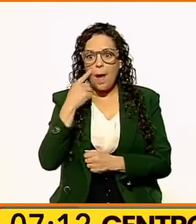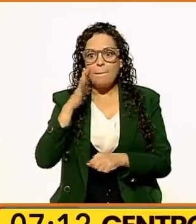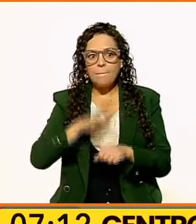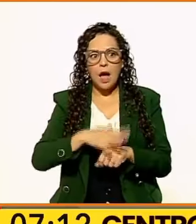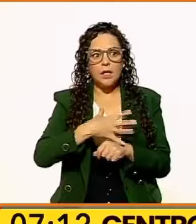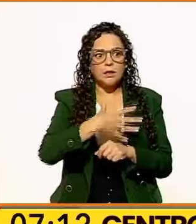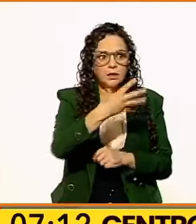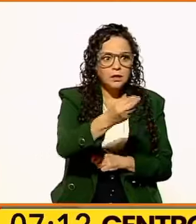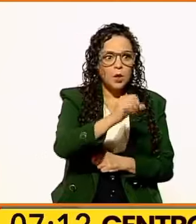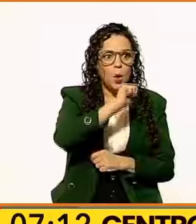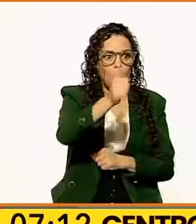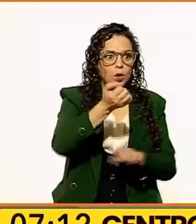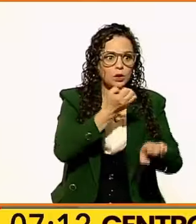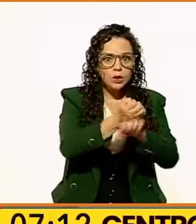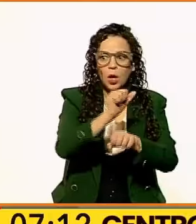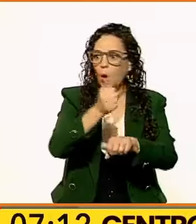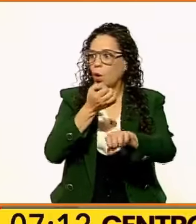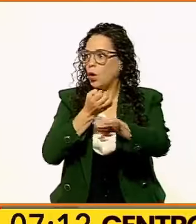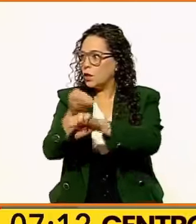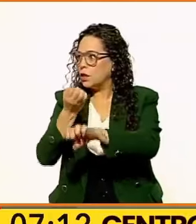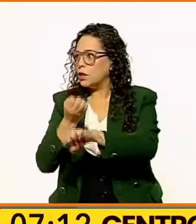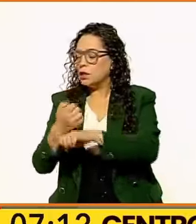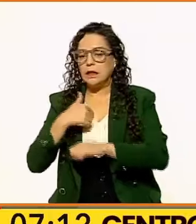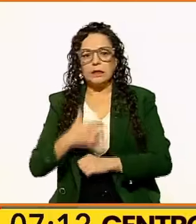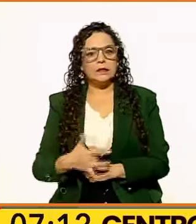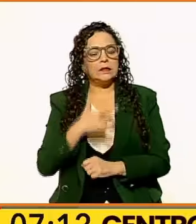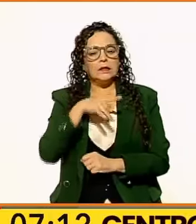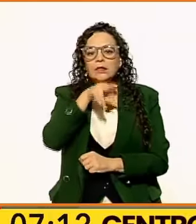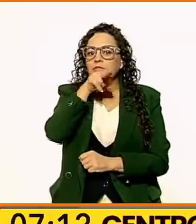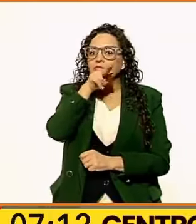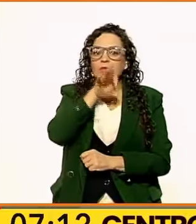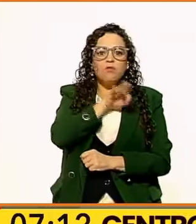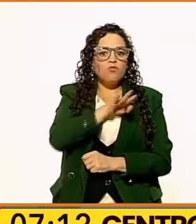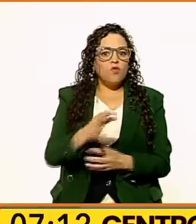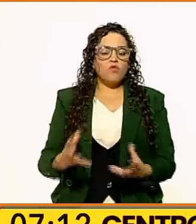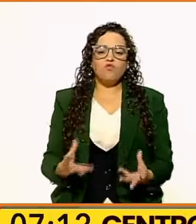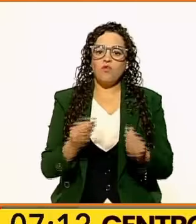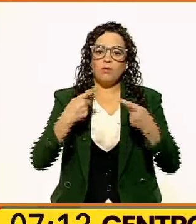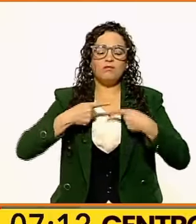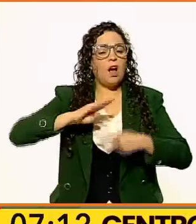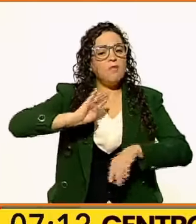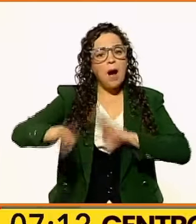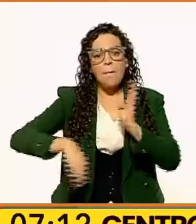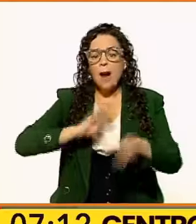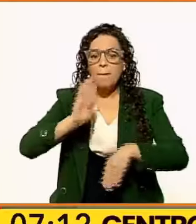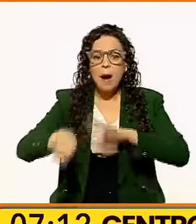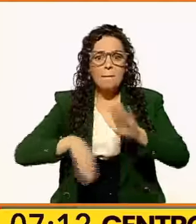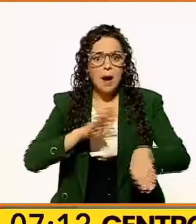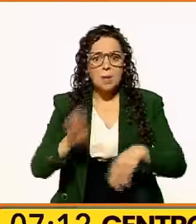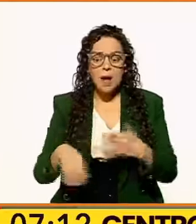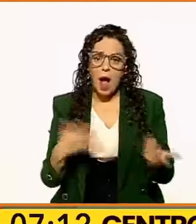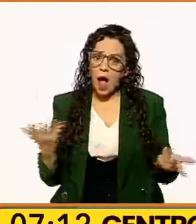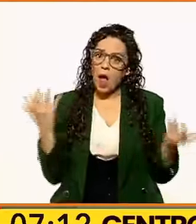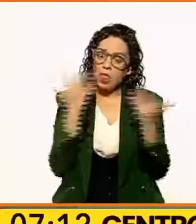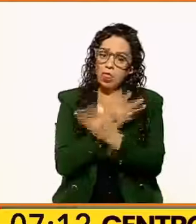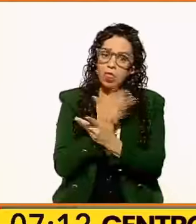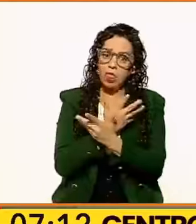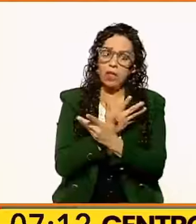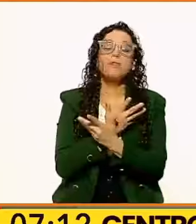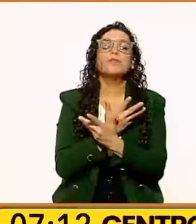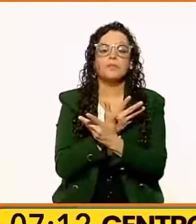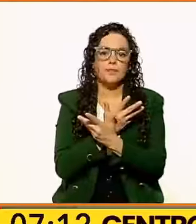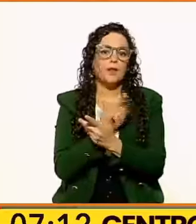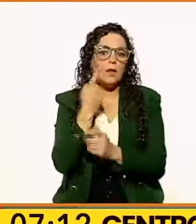preocupa mucho este enfrentamiento que puede derivar en muertos, ¿no? Claro. Vamos a ver también cómo esto se refleja en